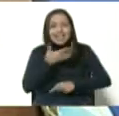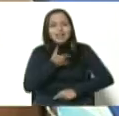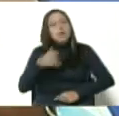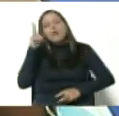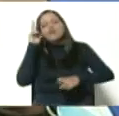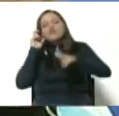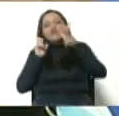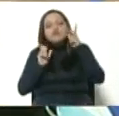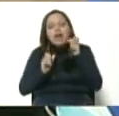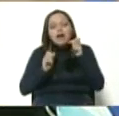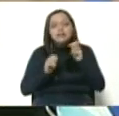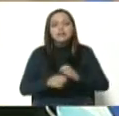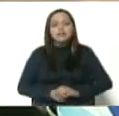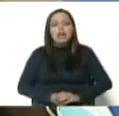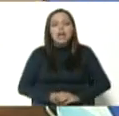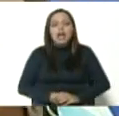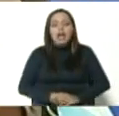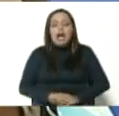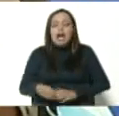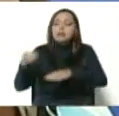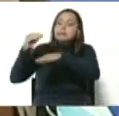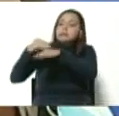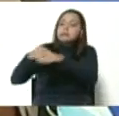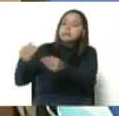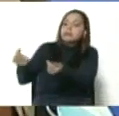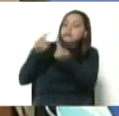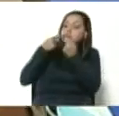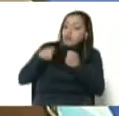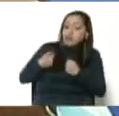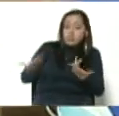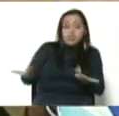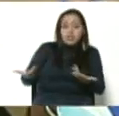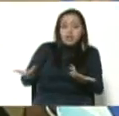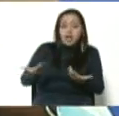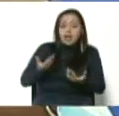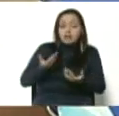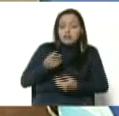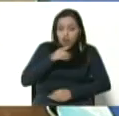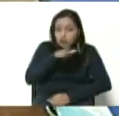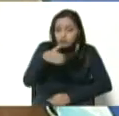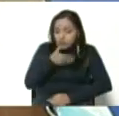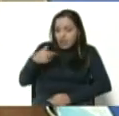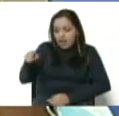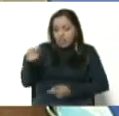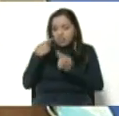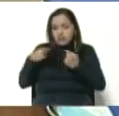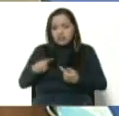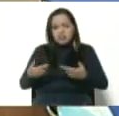ustedes, a que nos digamos aquí las cosas que queramos decir sin